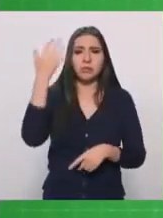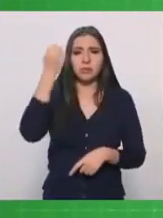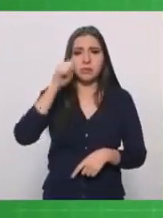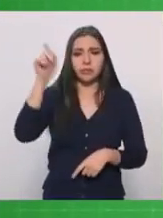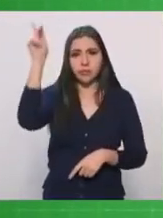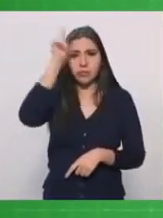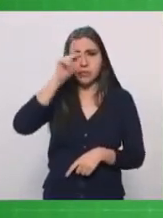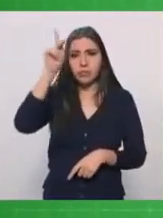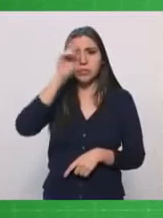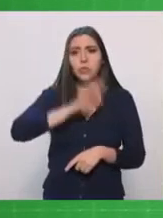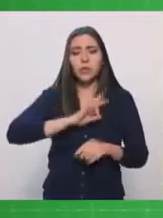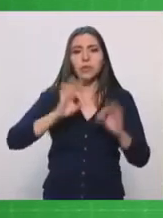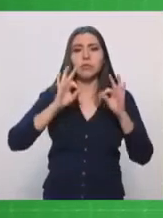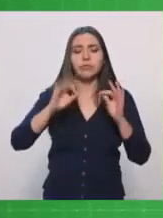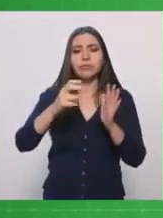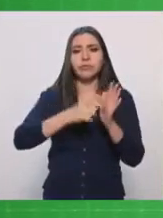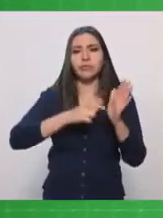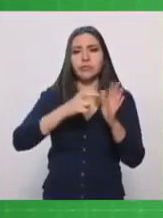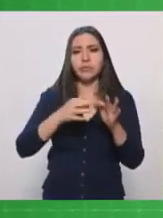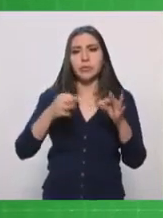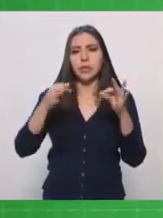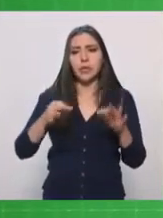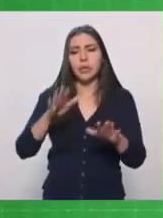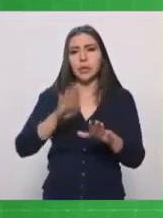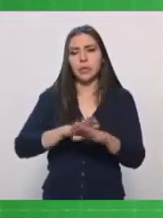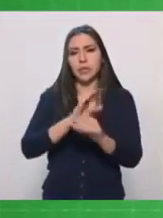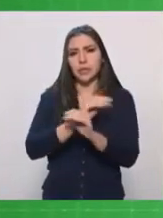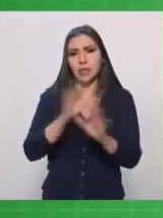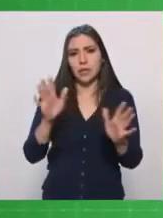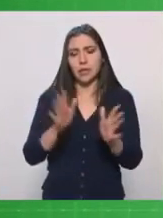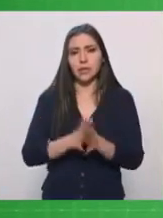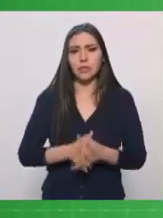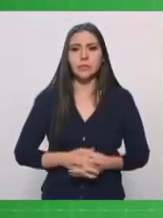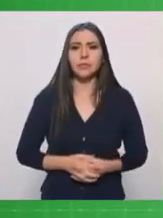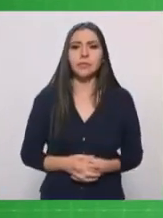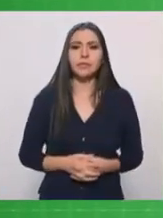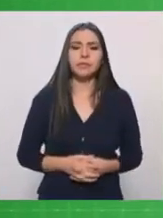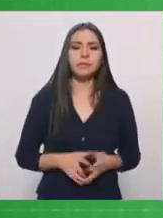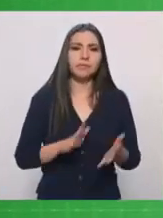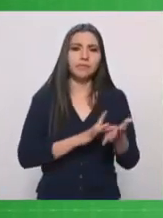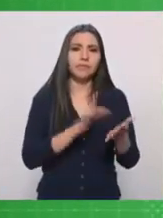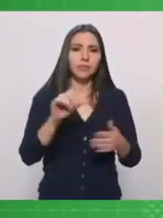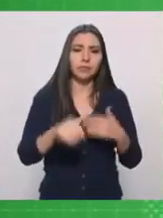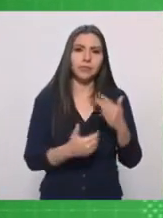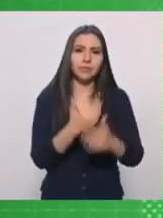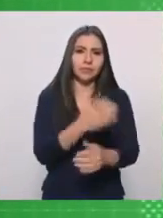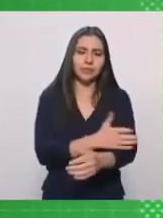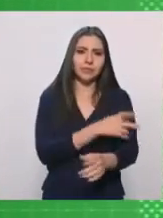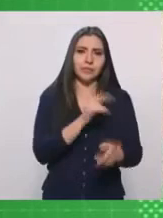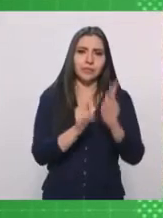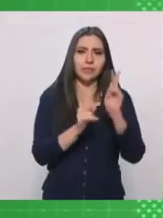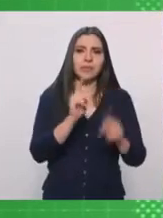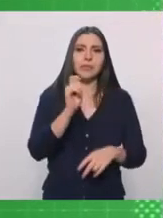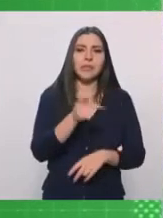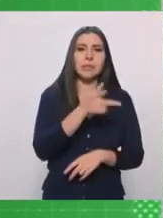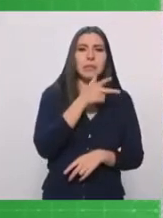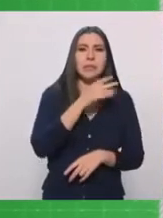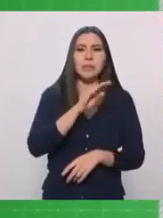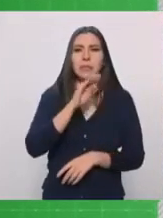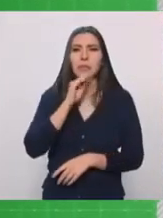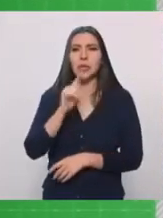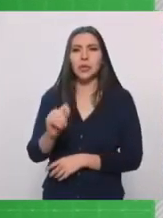de manera específica. Aldo Reyes Libera, coordinador del proyecto de salud mental Ondas, gracias por acompañarnos esta mañana a conversar qué son los padres tóxicos. Que tengas gran